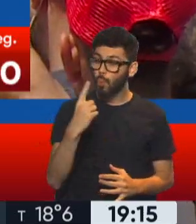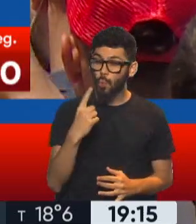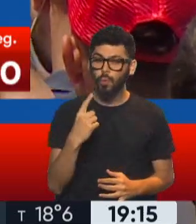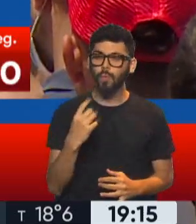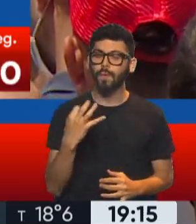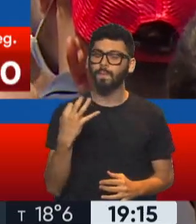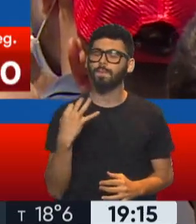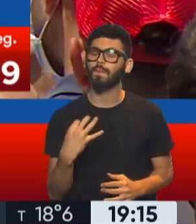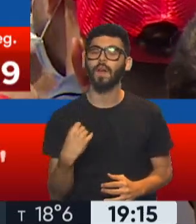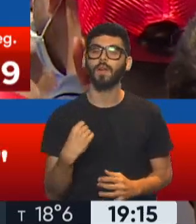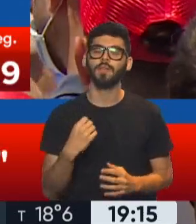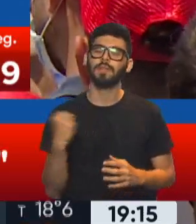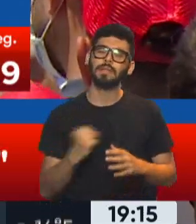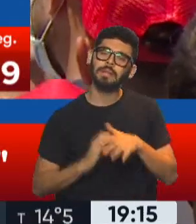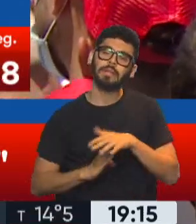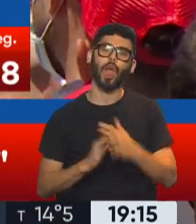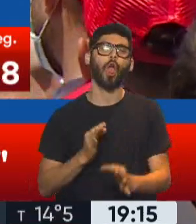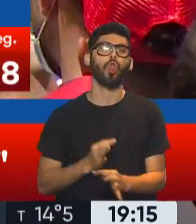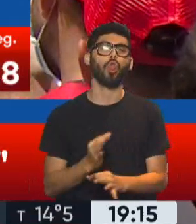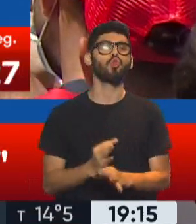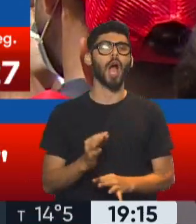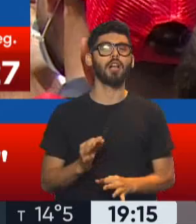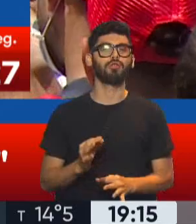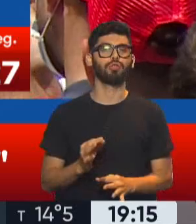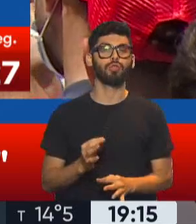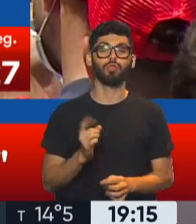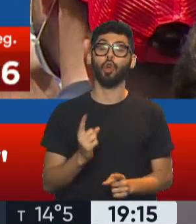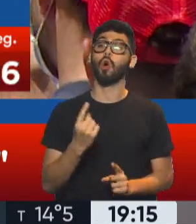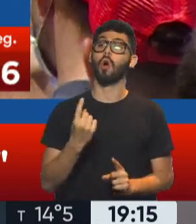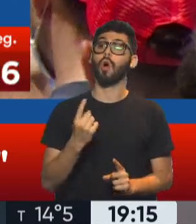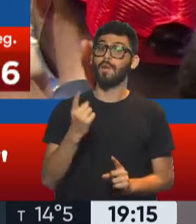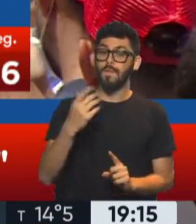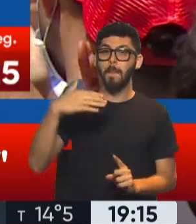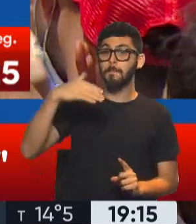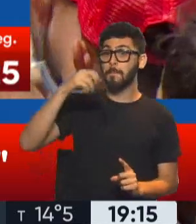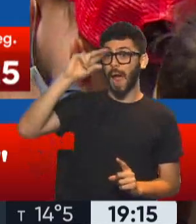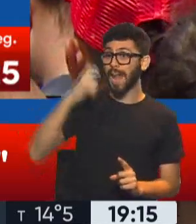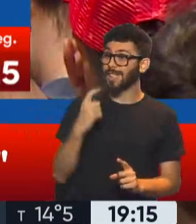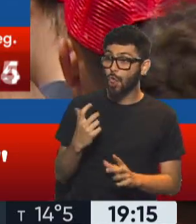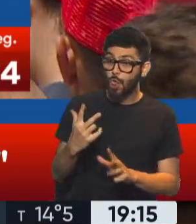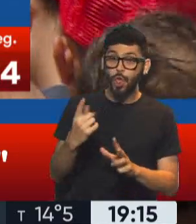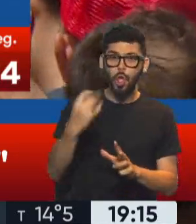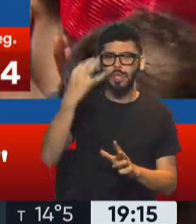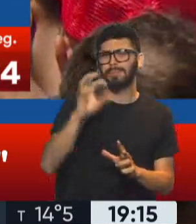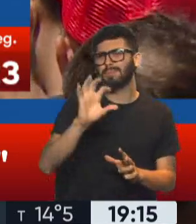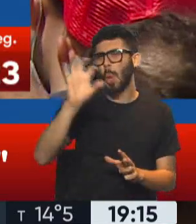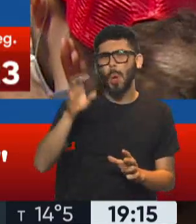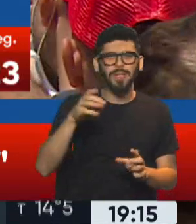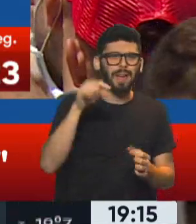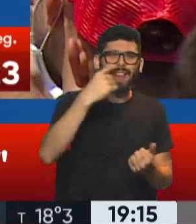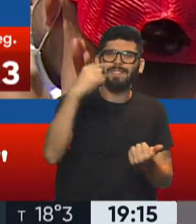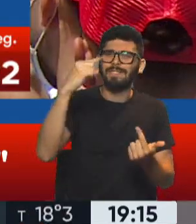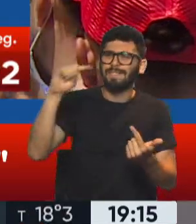en la educación, entendiendo para mí algo contundente que dijo Facundo en cada uno de los rincones de la provincia y de nuestro